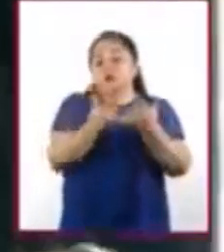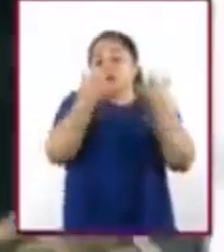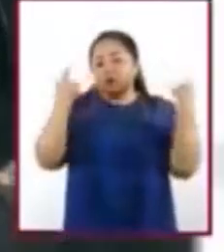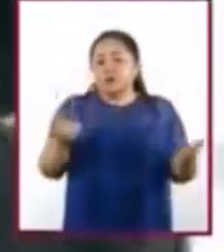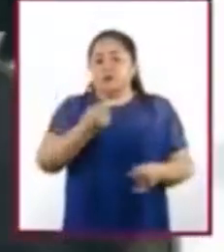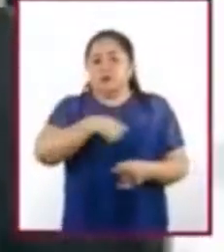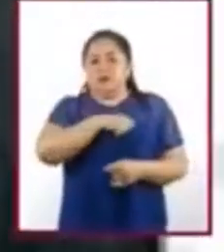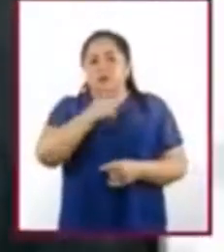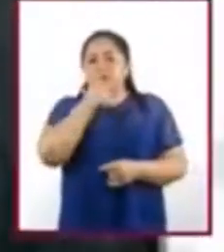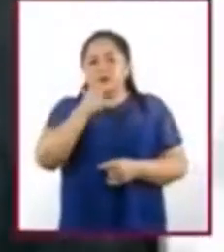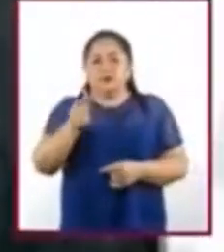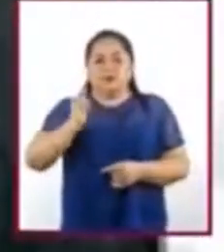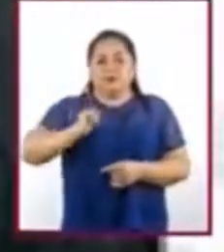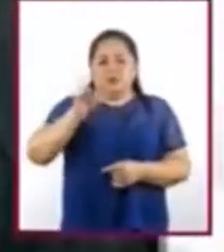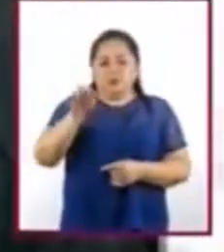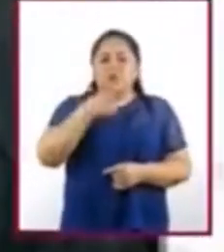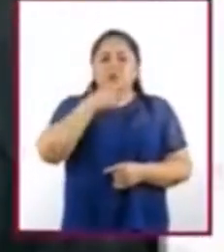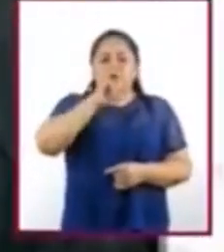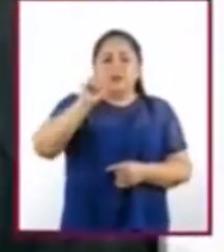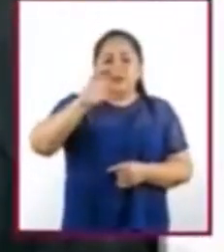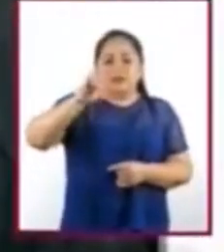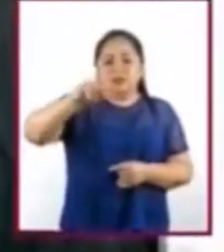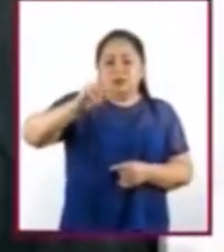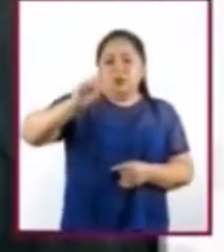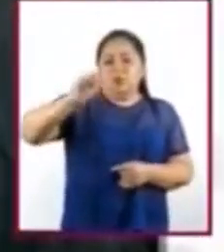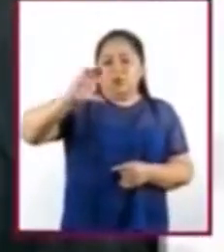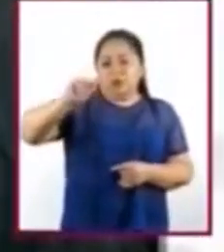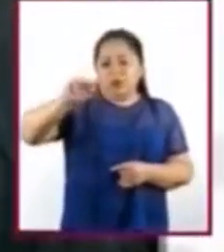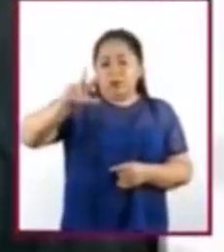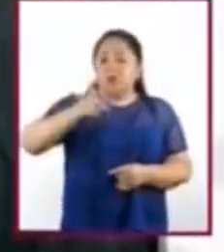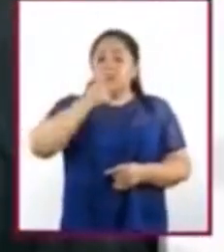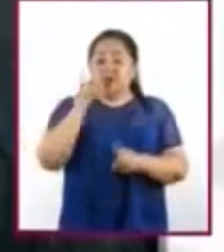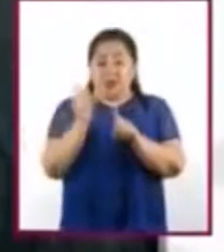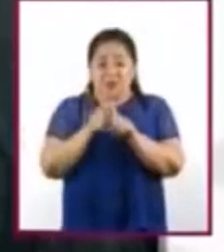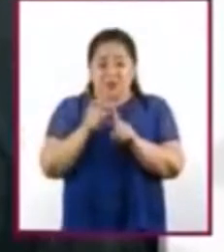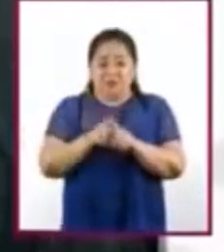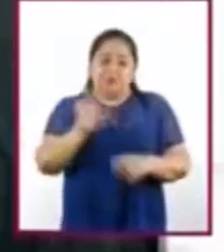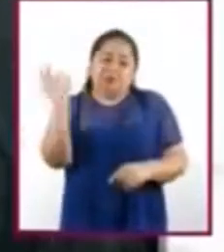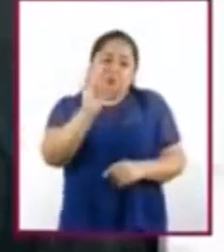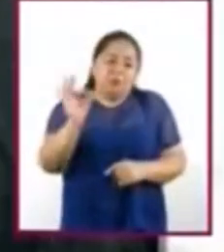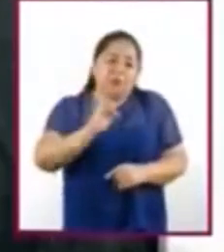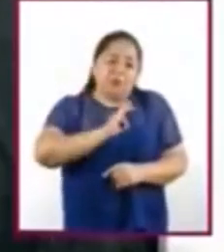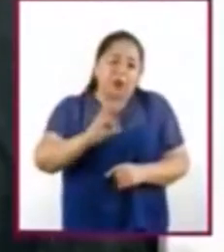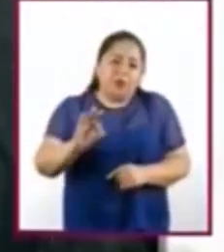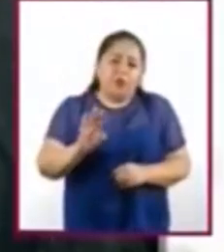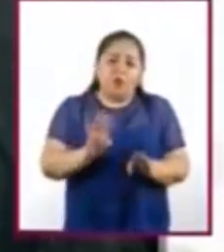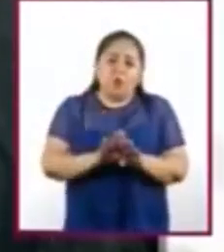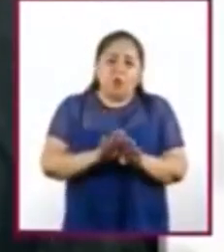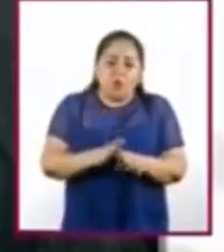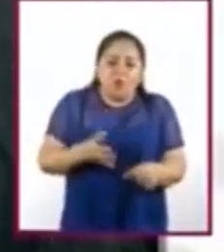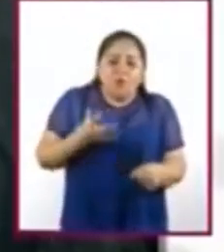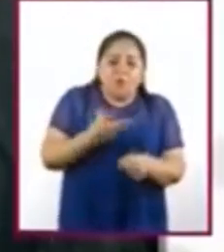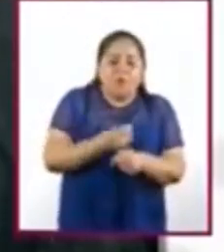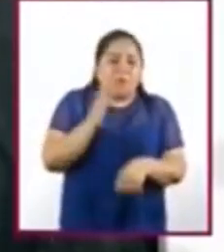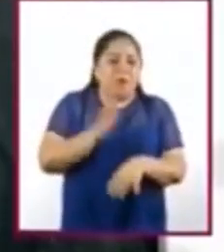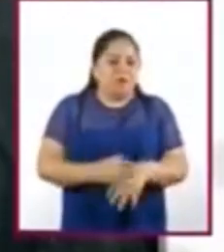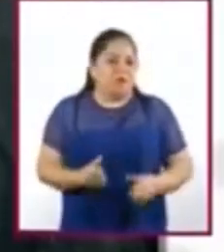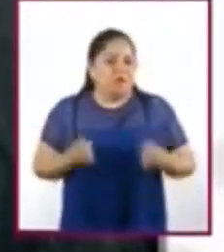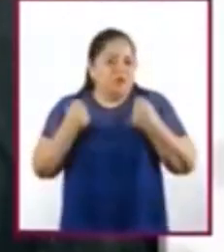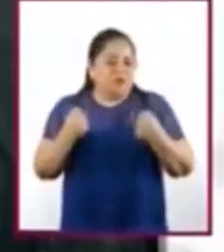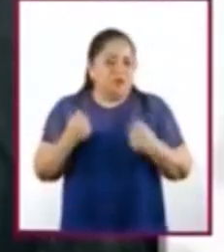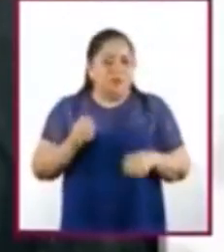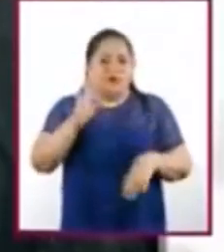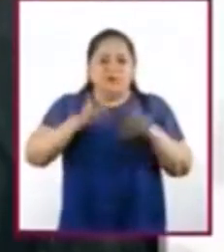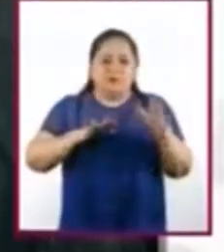español del siglo XIX, Jacinto Octavio Picón, la caricatura es quizá el correctivo más poderoso, la